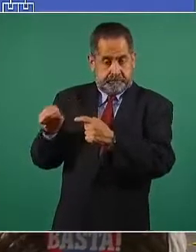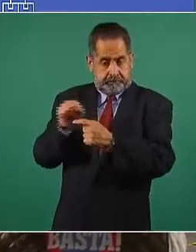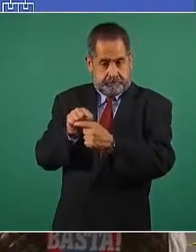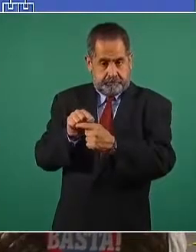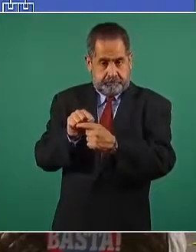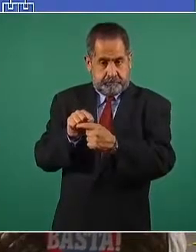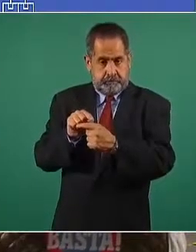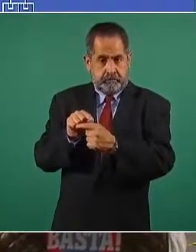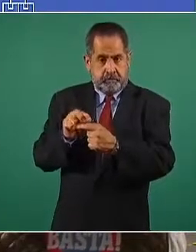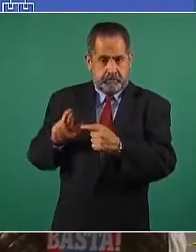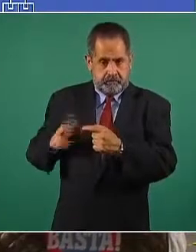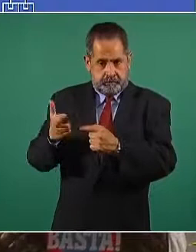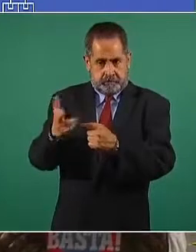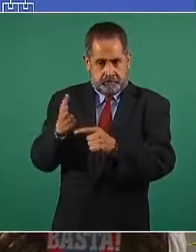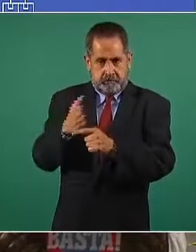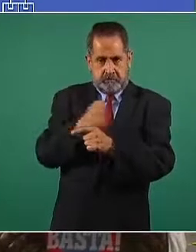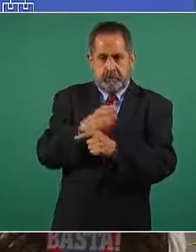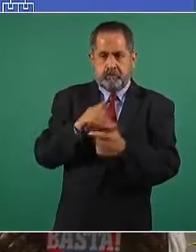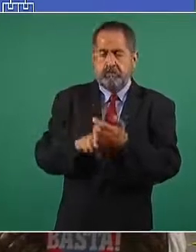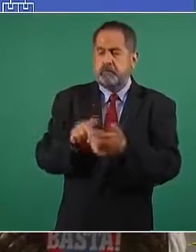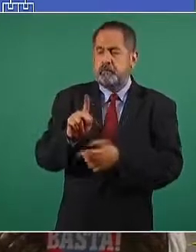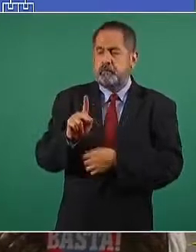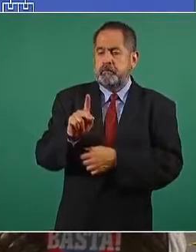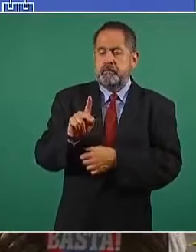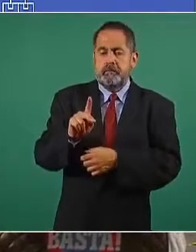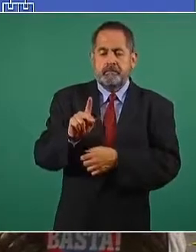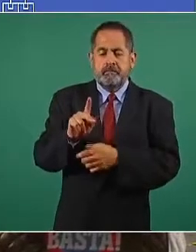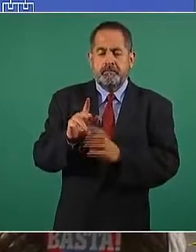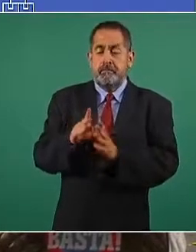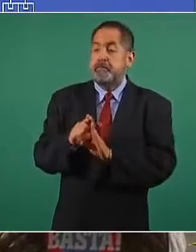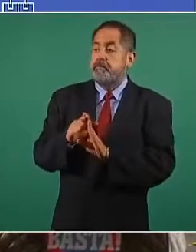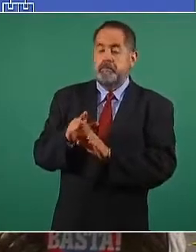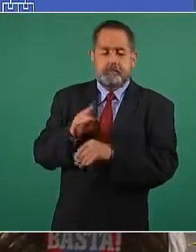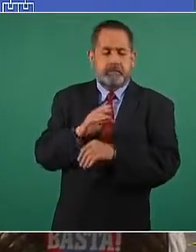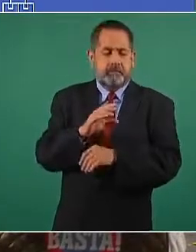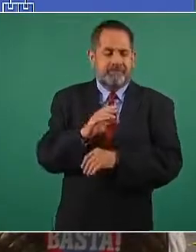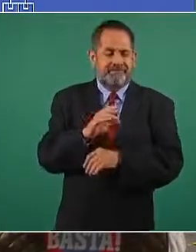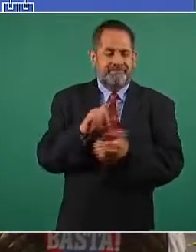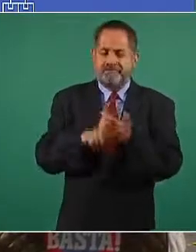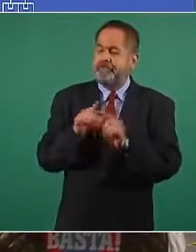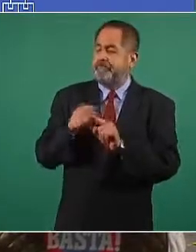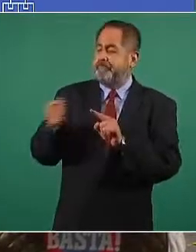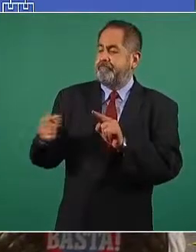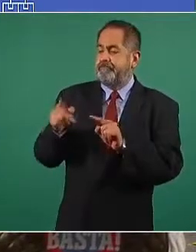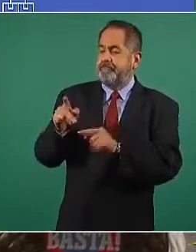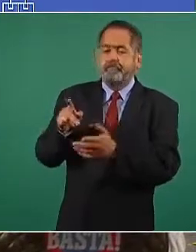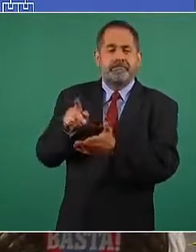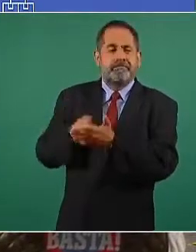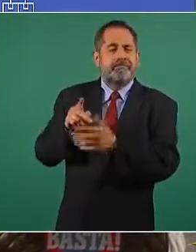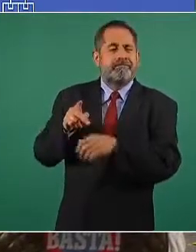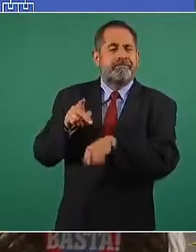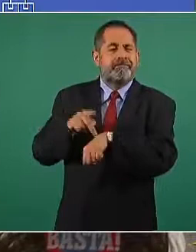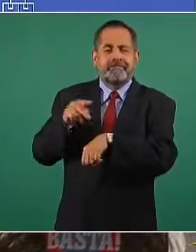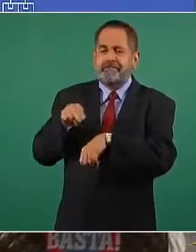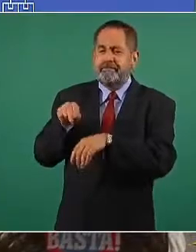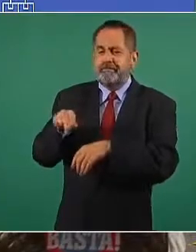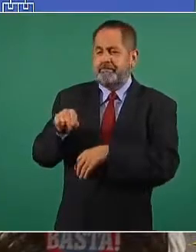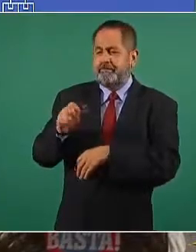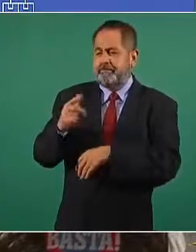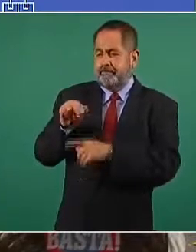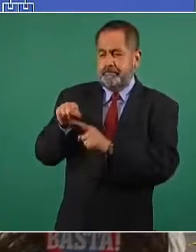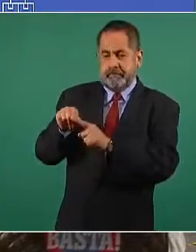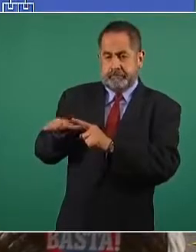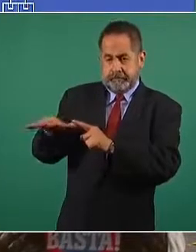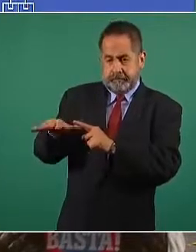de este lado del río, Piedras Negras del otro lado del río. Entonces, aquí en Boca del Cerro